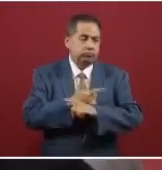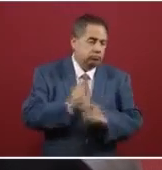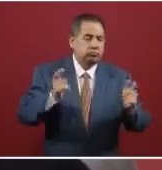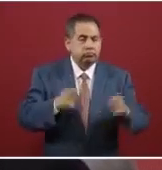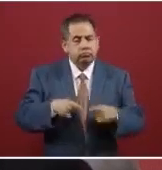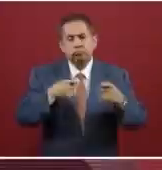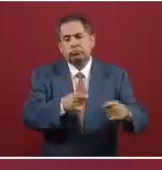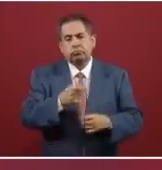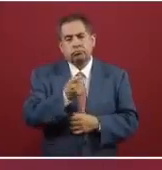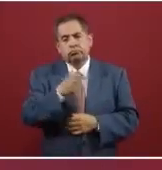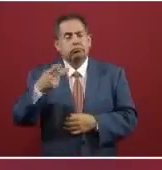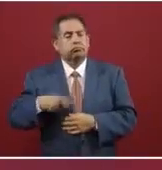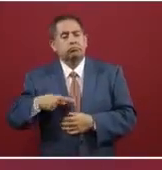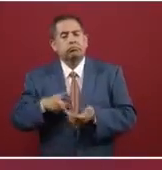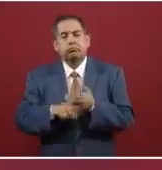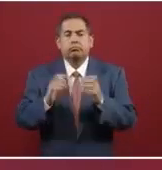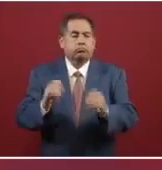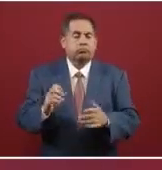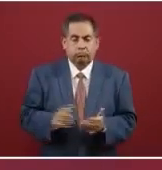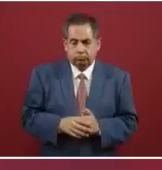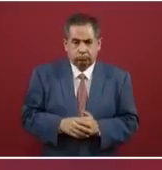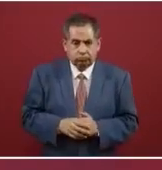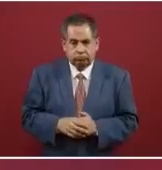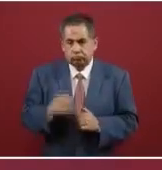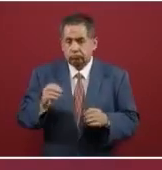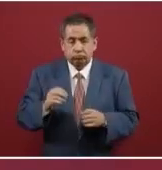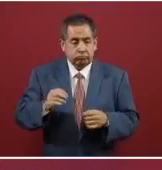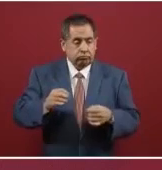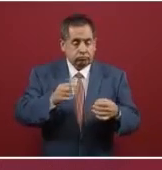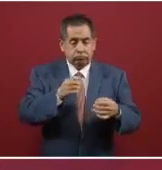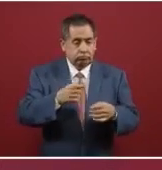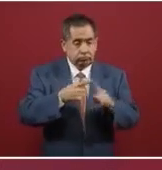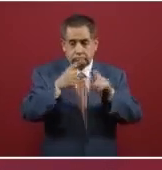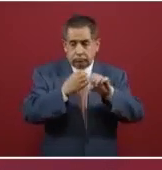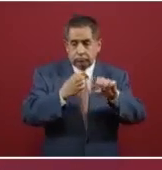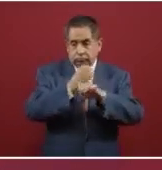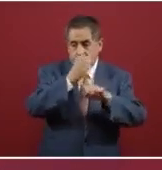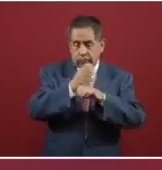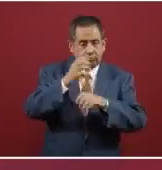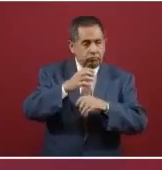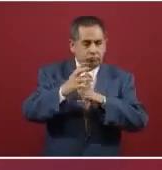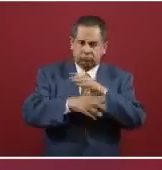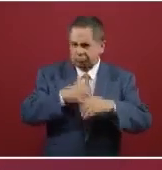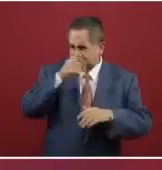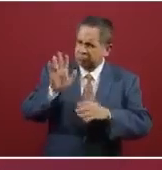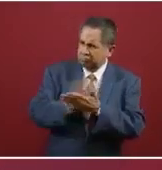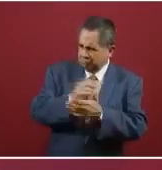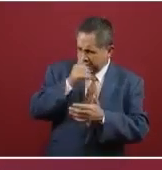libertad, autonomía, o que el Poder Judicial en los estados se rebele.